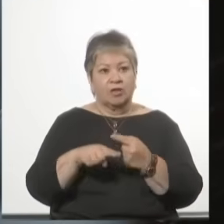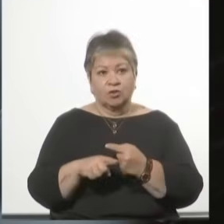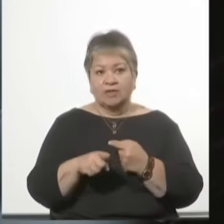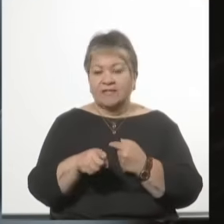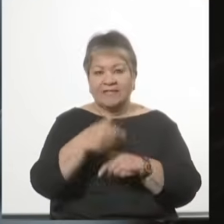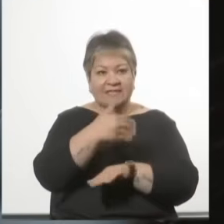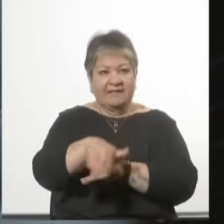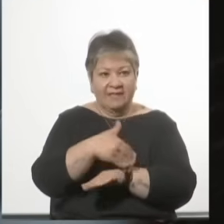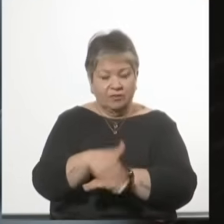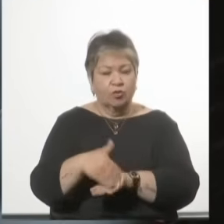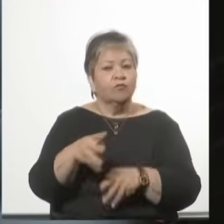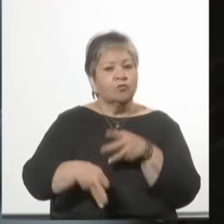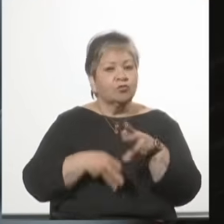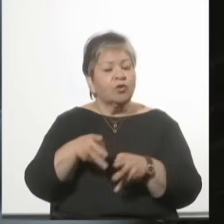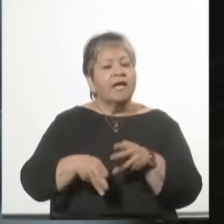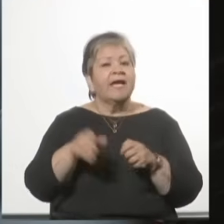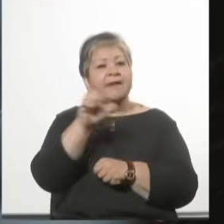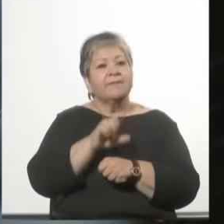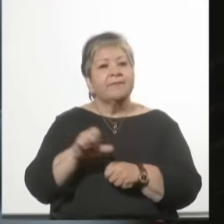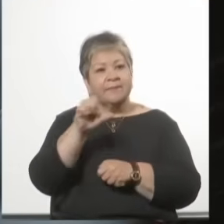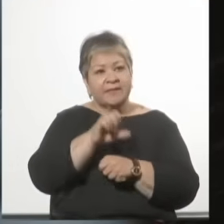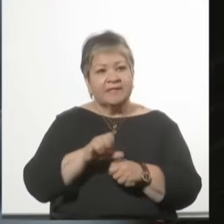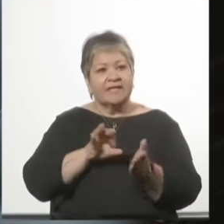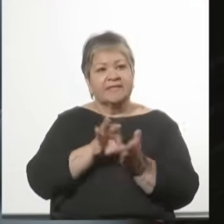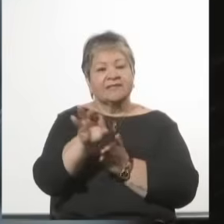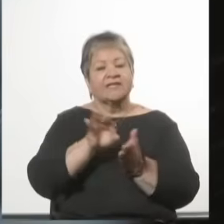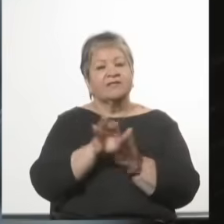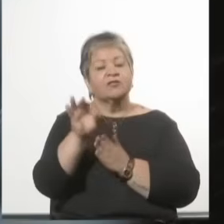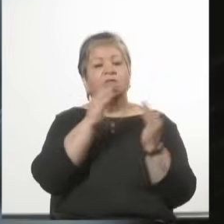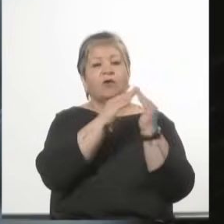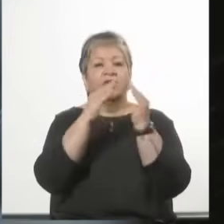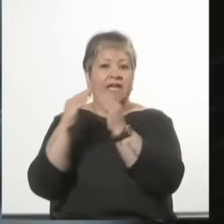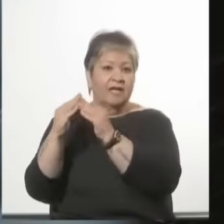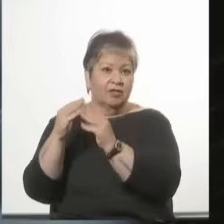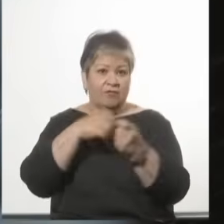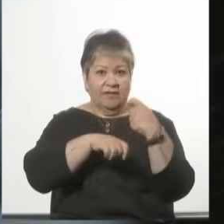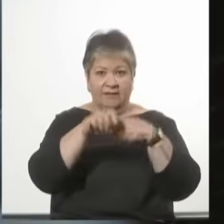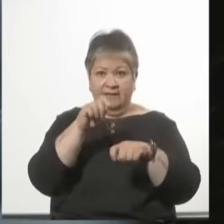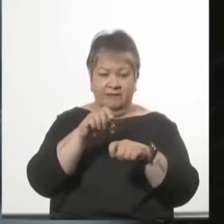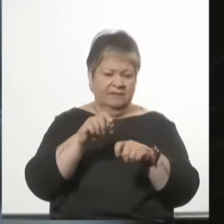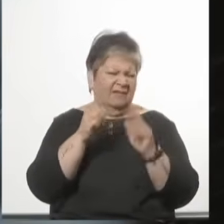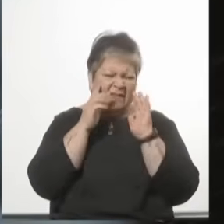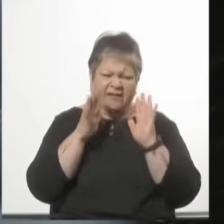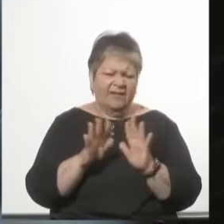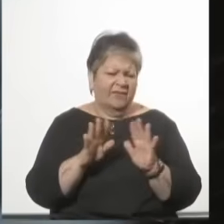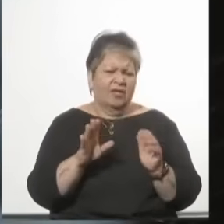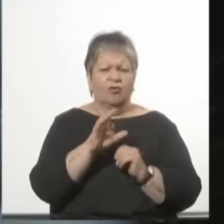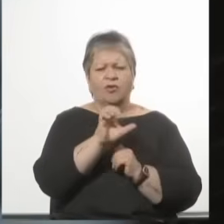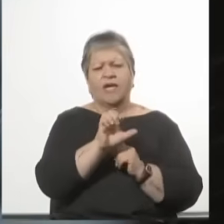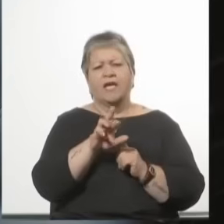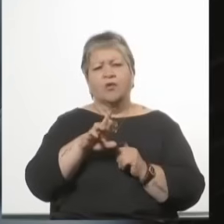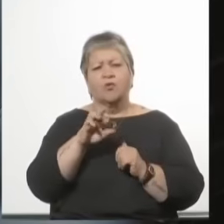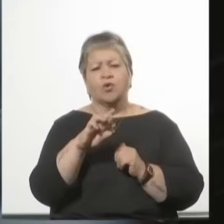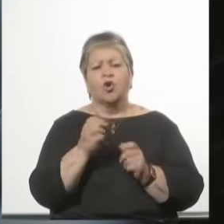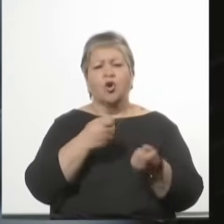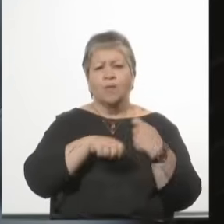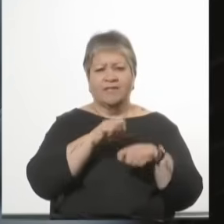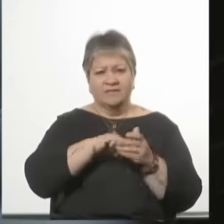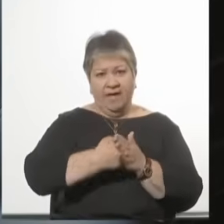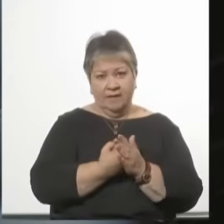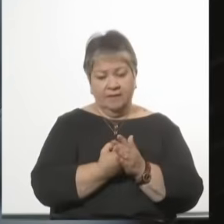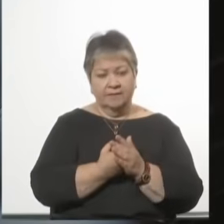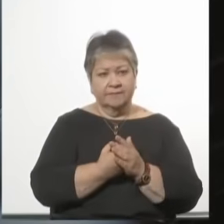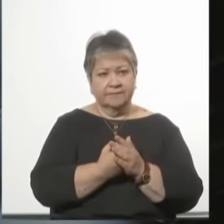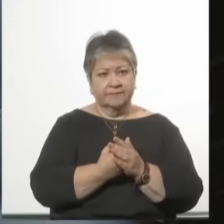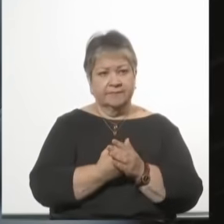Presidenta, funciona una empresa de servicios inmobiliarios que, por supuesto, nada tienen que ver con Eurocommerce. Para colmo de